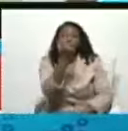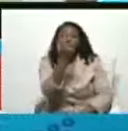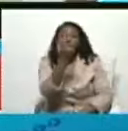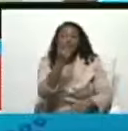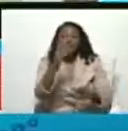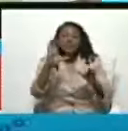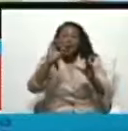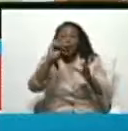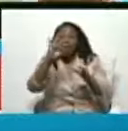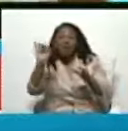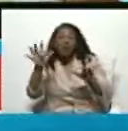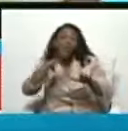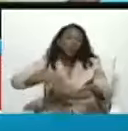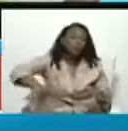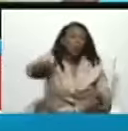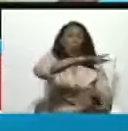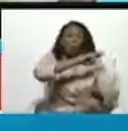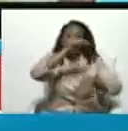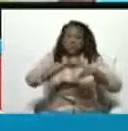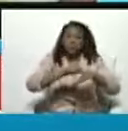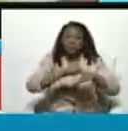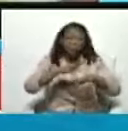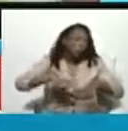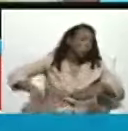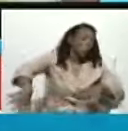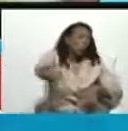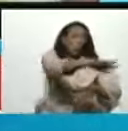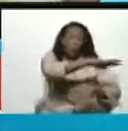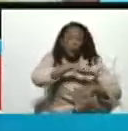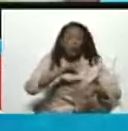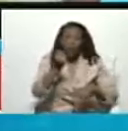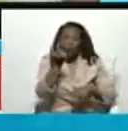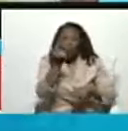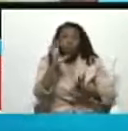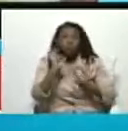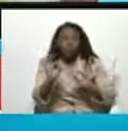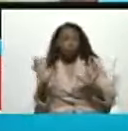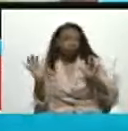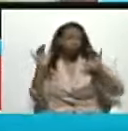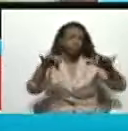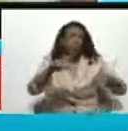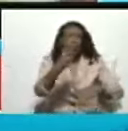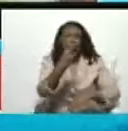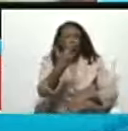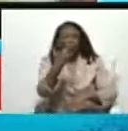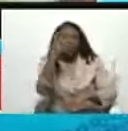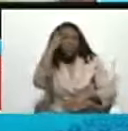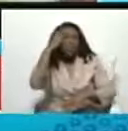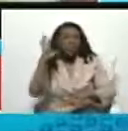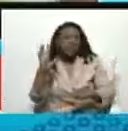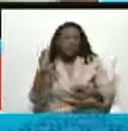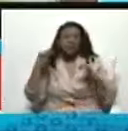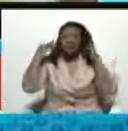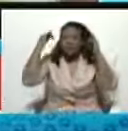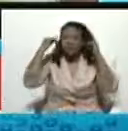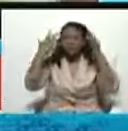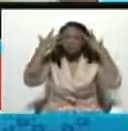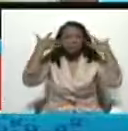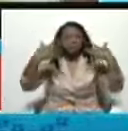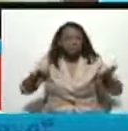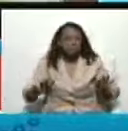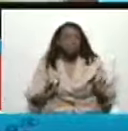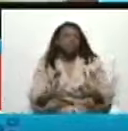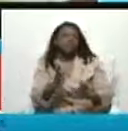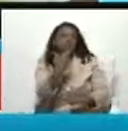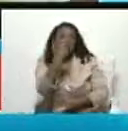cofradías de todo el de país. A nivel nacional. Y eso sería, ponle uno, dos, tres días. Imagínate. Que por